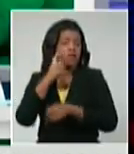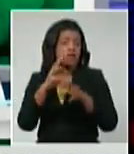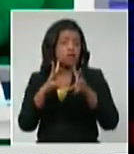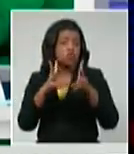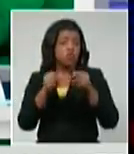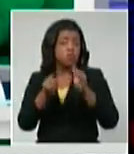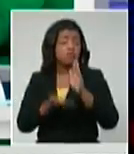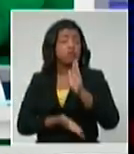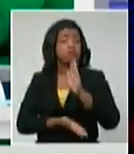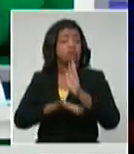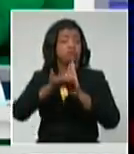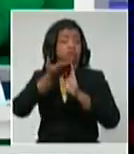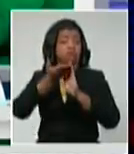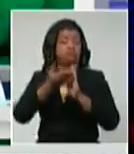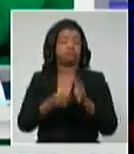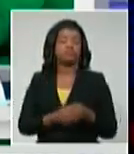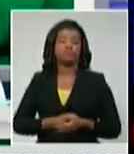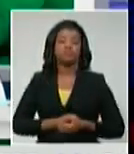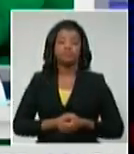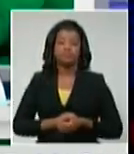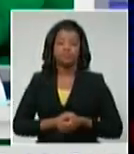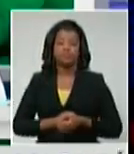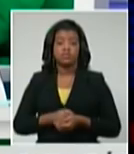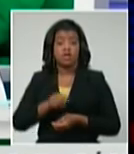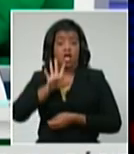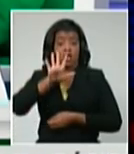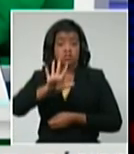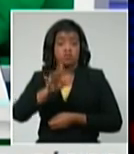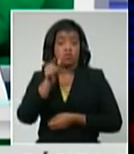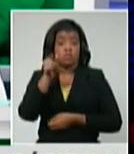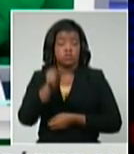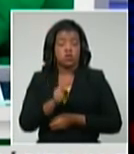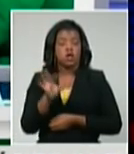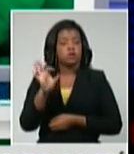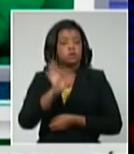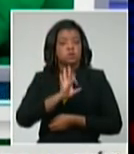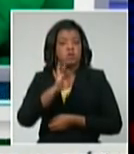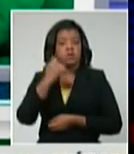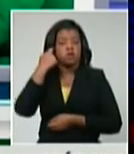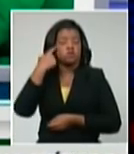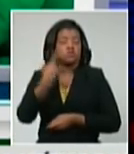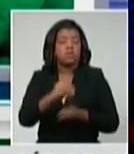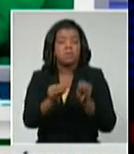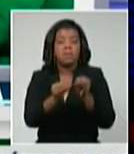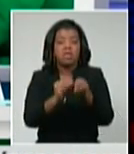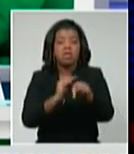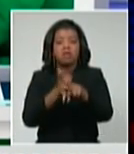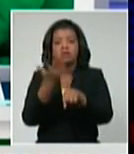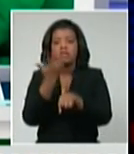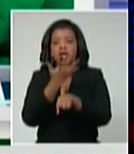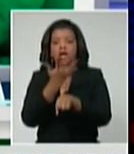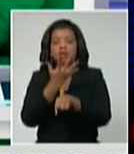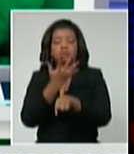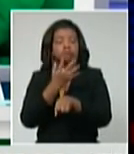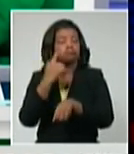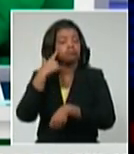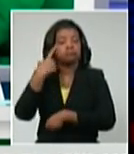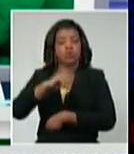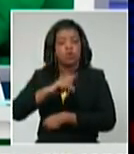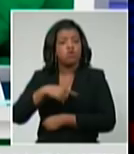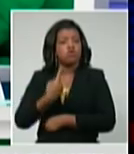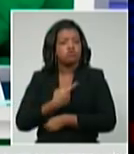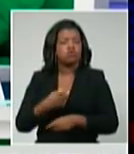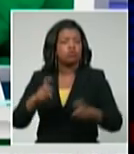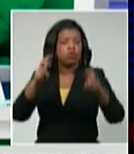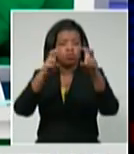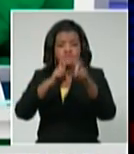elevado. Y 5, en los cuales todavía no se ha podido precisar la fuente de infección, aunque se busca, se trabaja